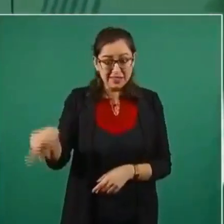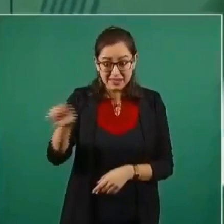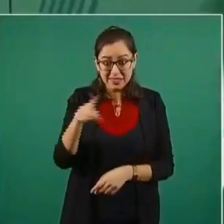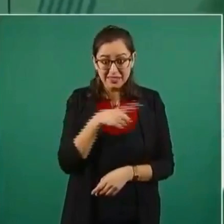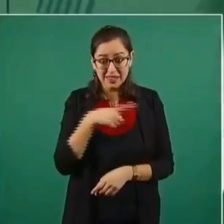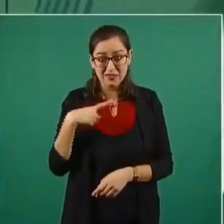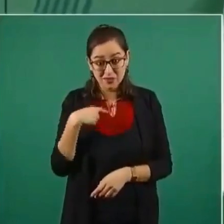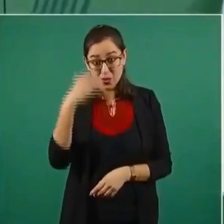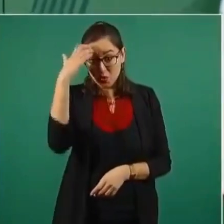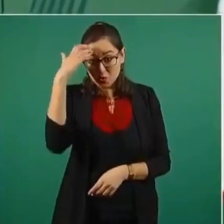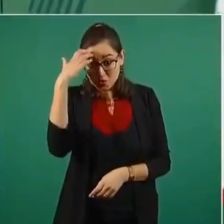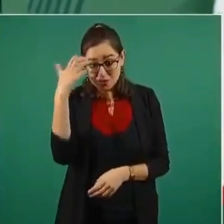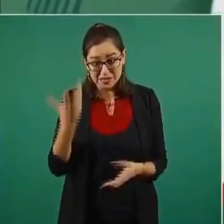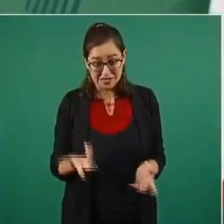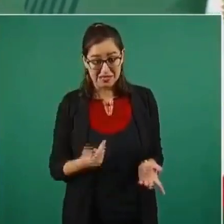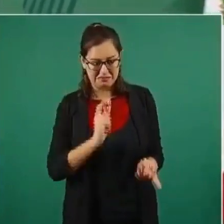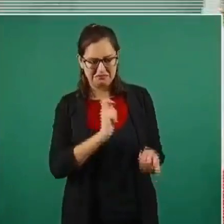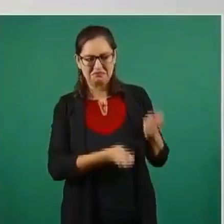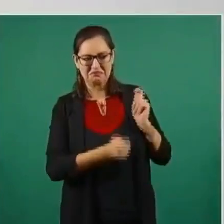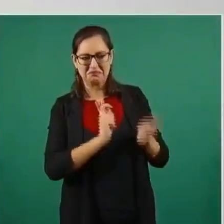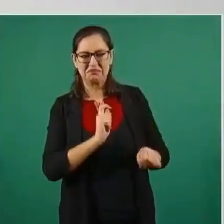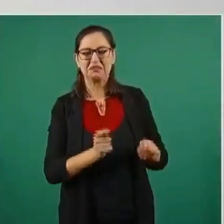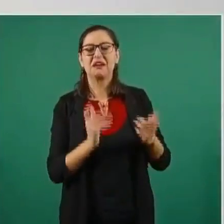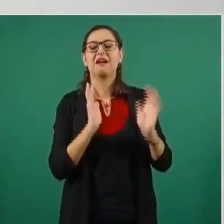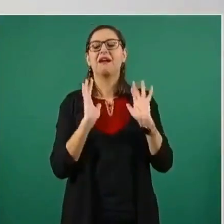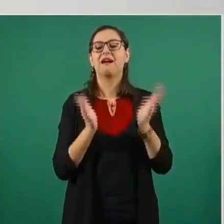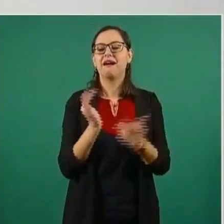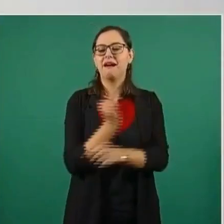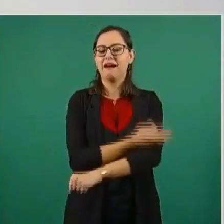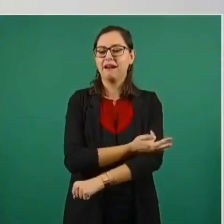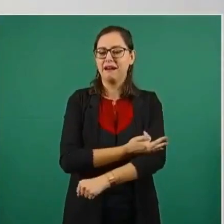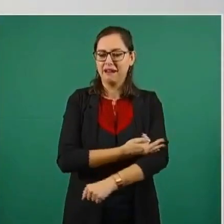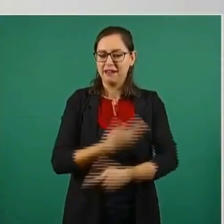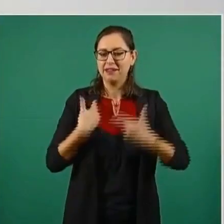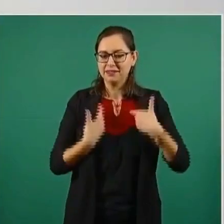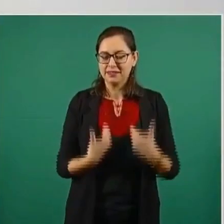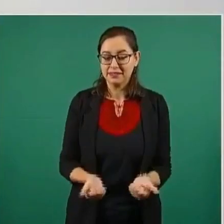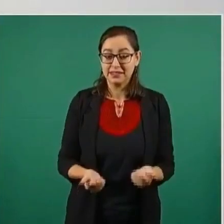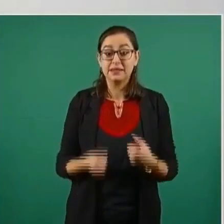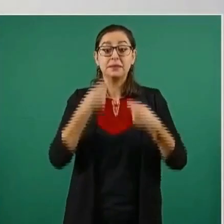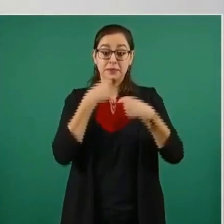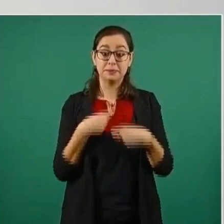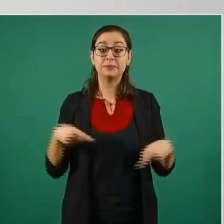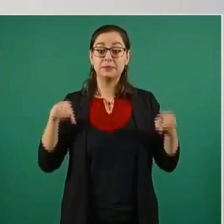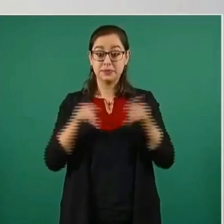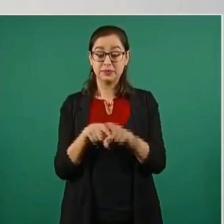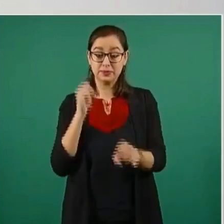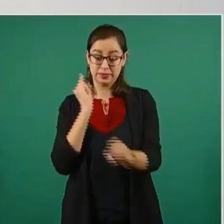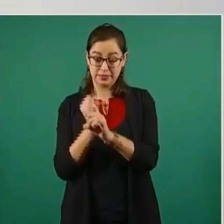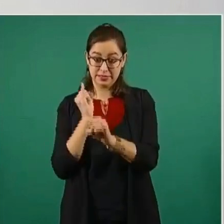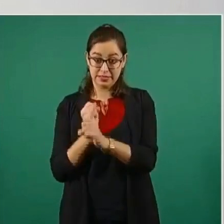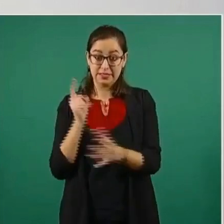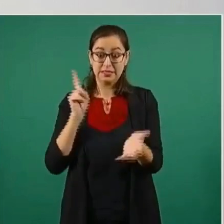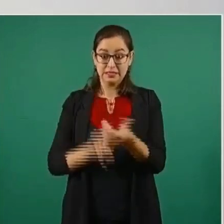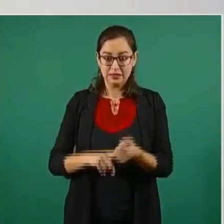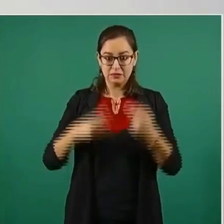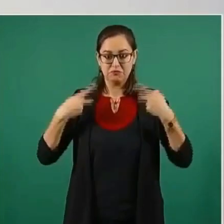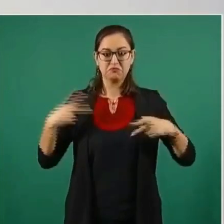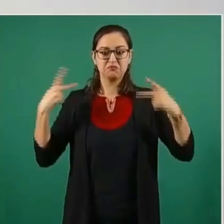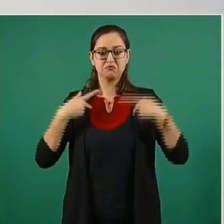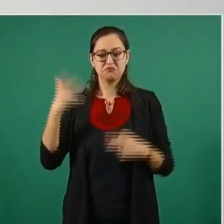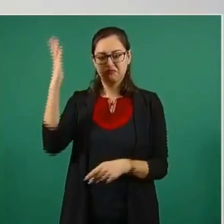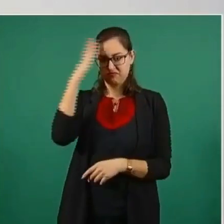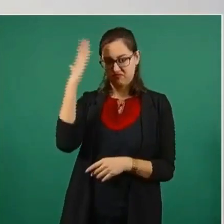hay estrategas que manejan las redes sociales, no solo en México,